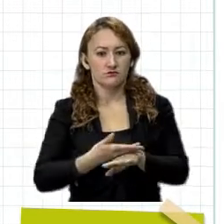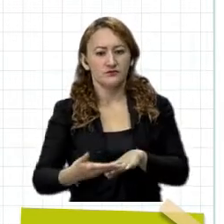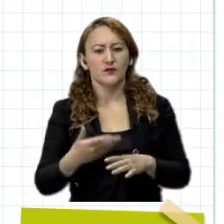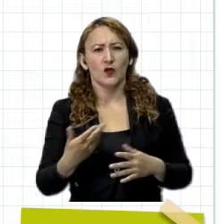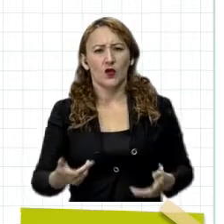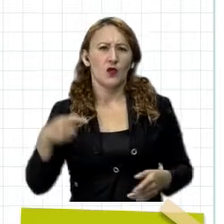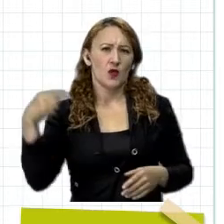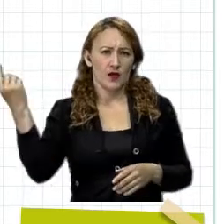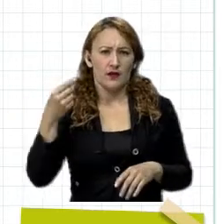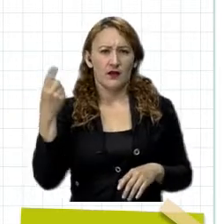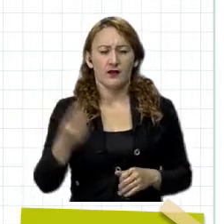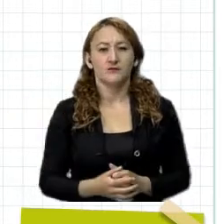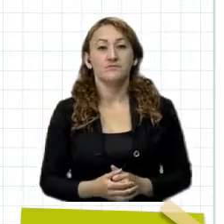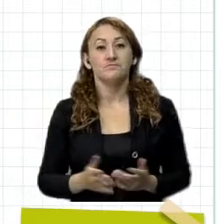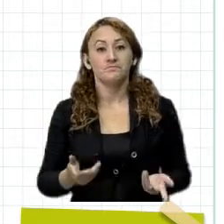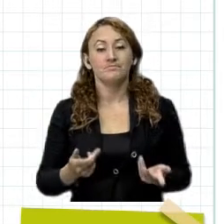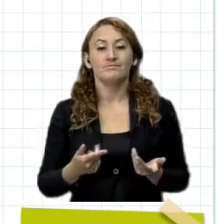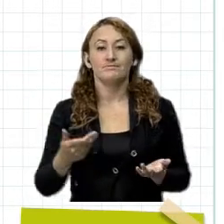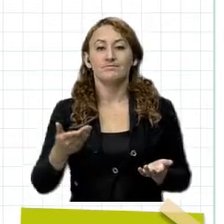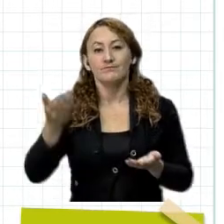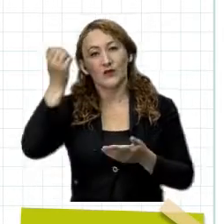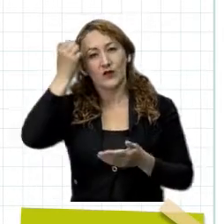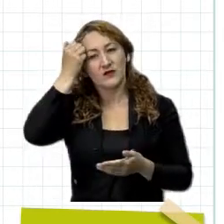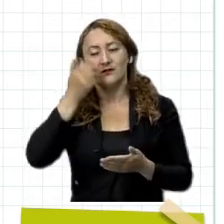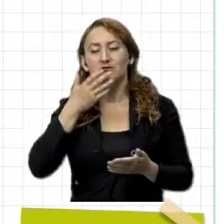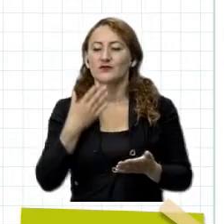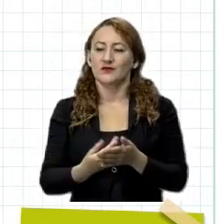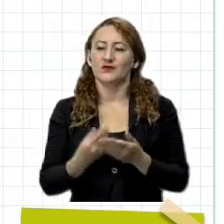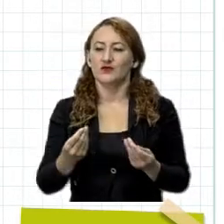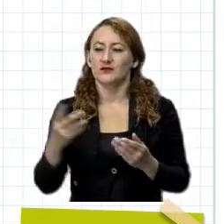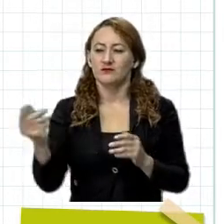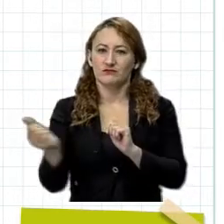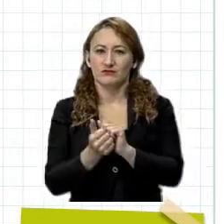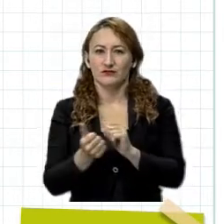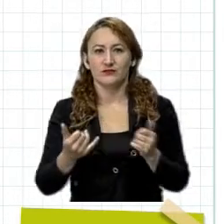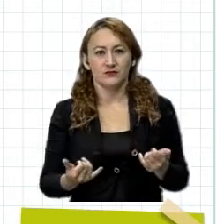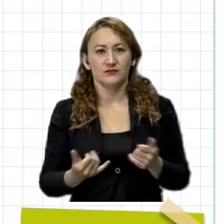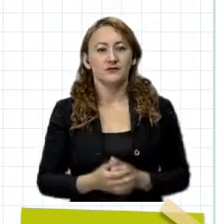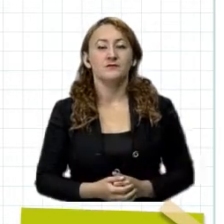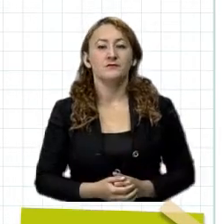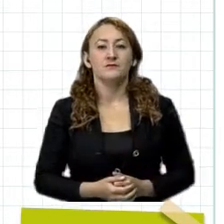balance general. Así que, profesora Mara, muchísimas gracias por acompañarnos.